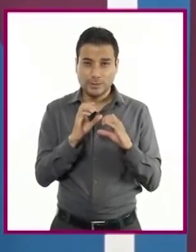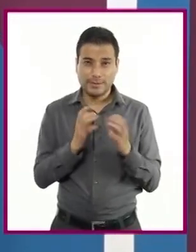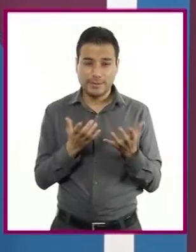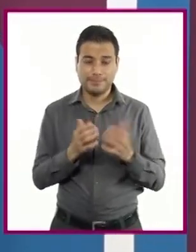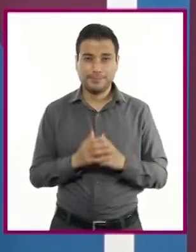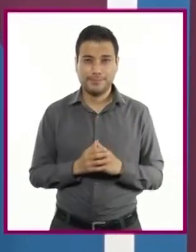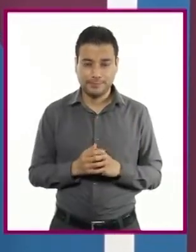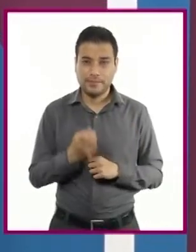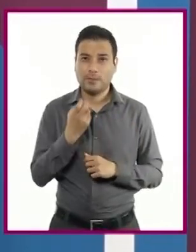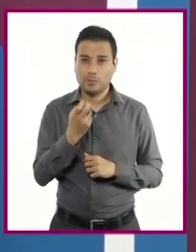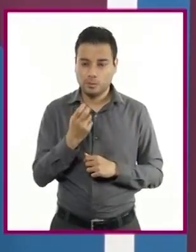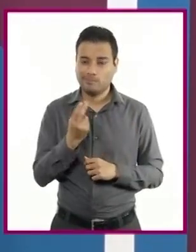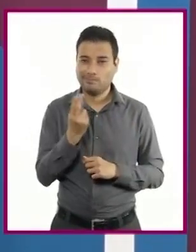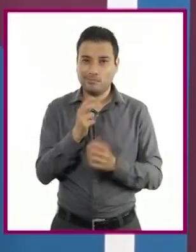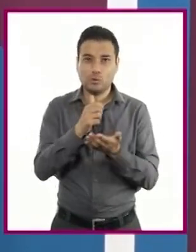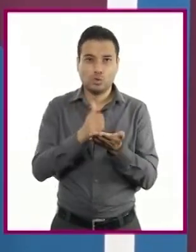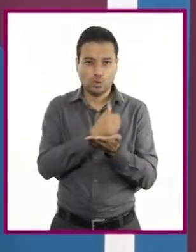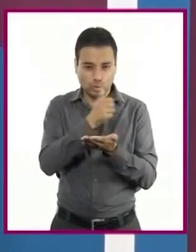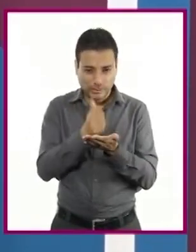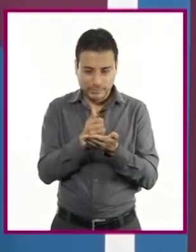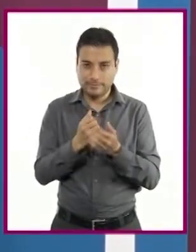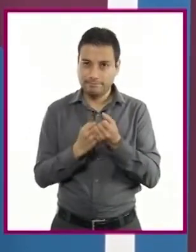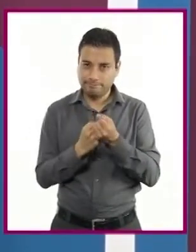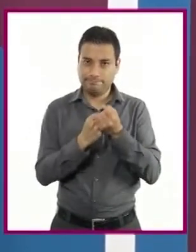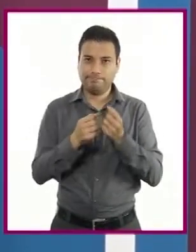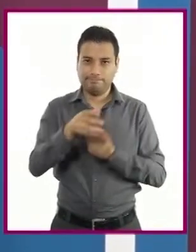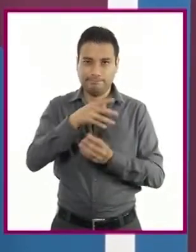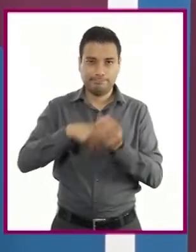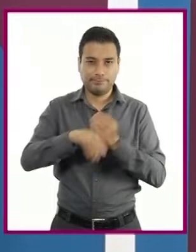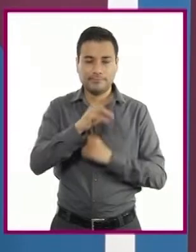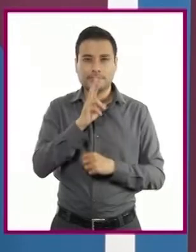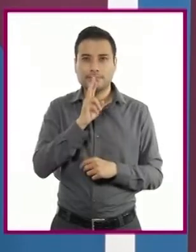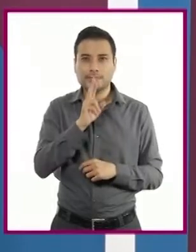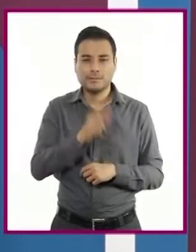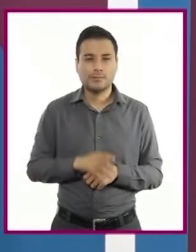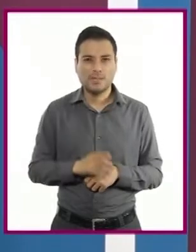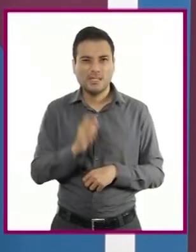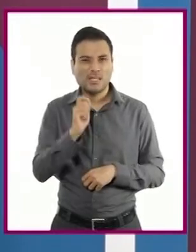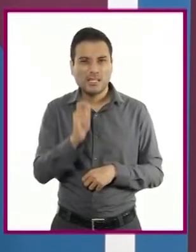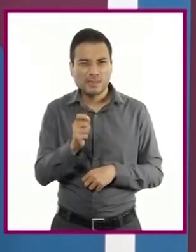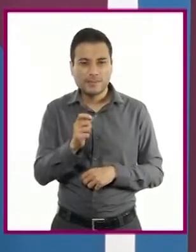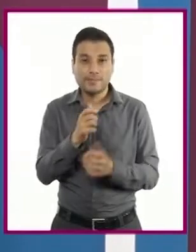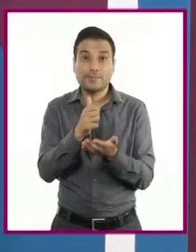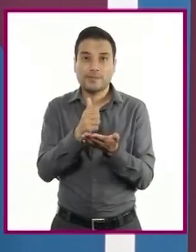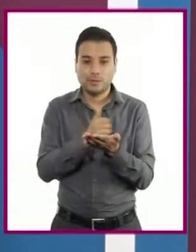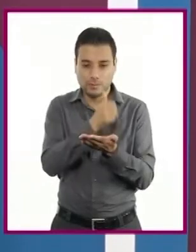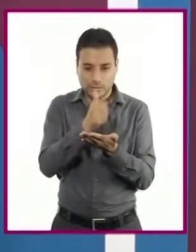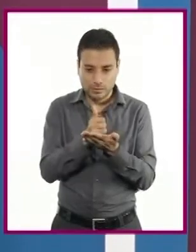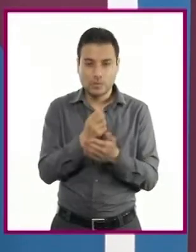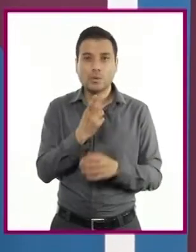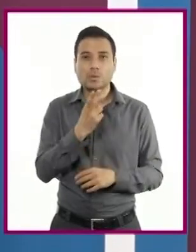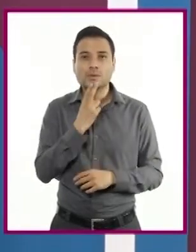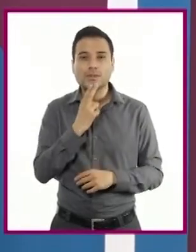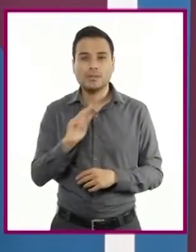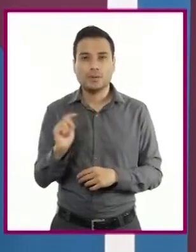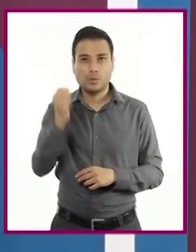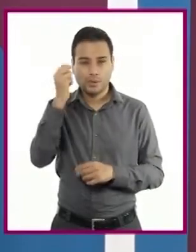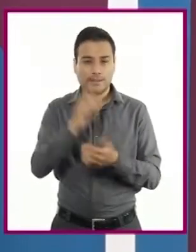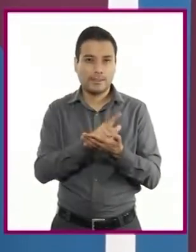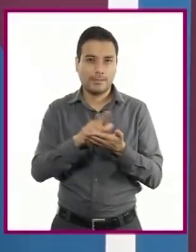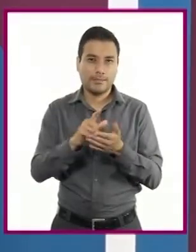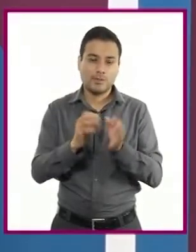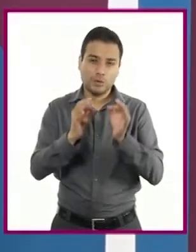de promover ciudades sustentables. Esto es, aquellas que aprovechen las tecnologías limpias,